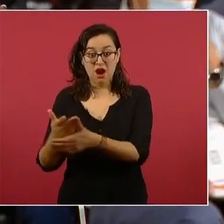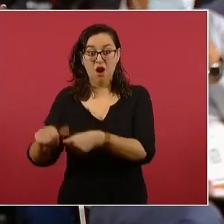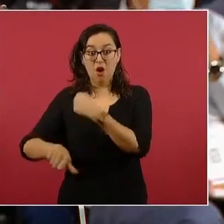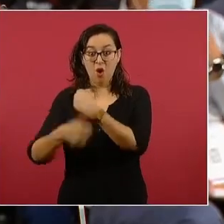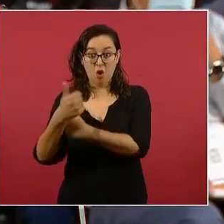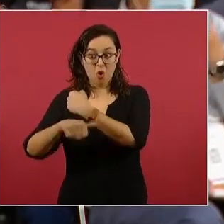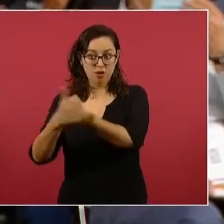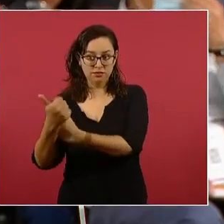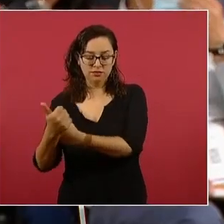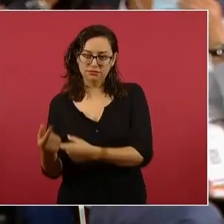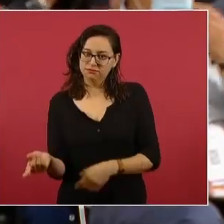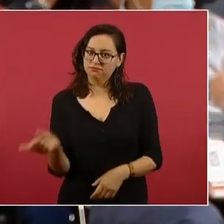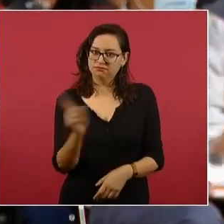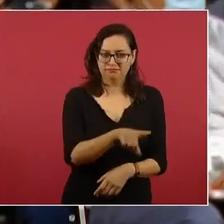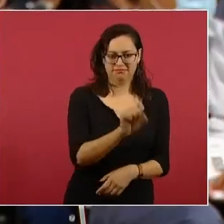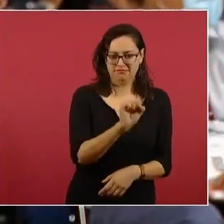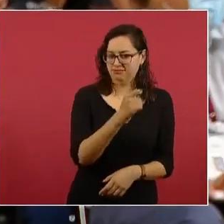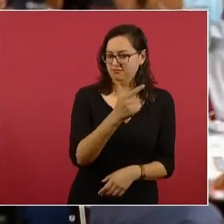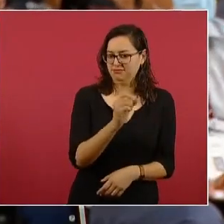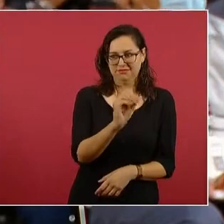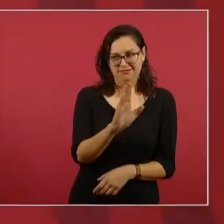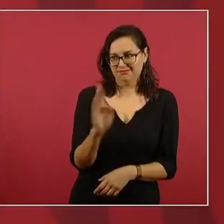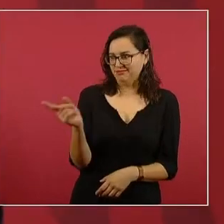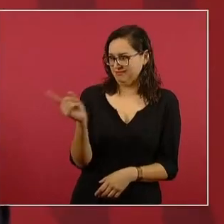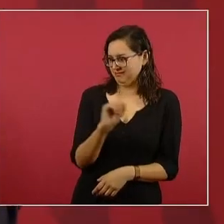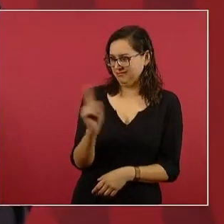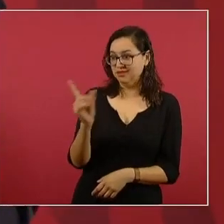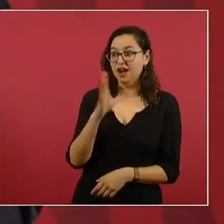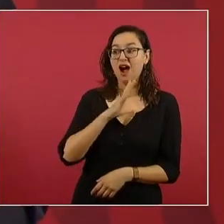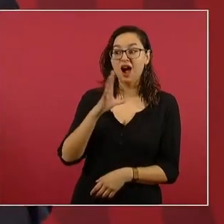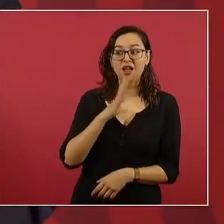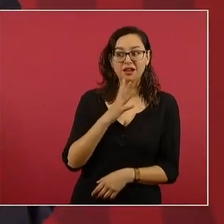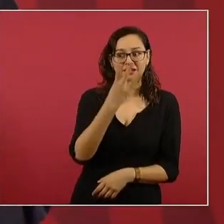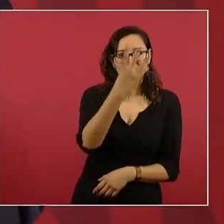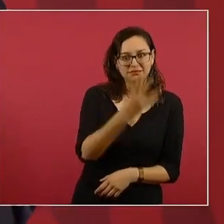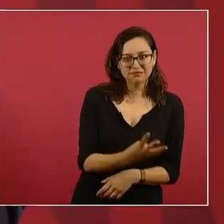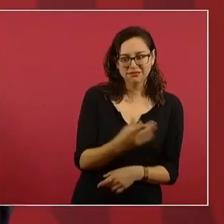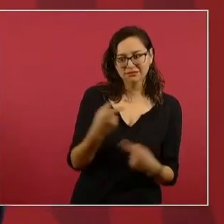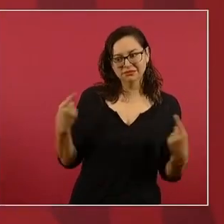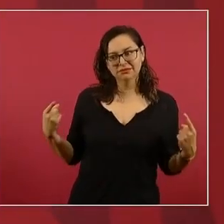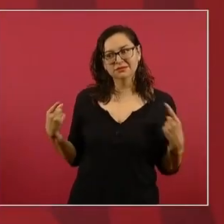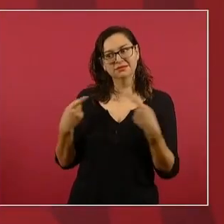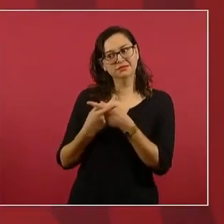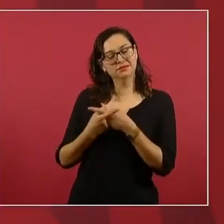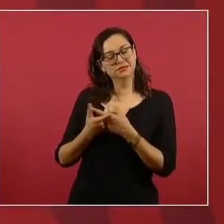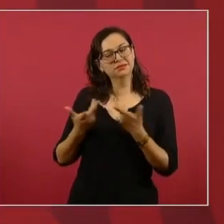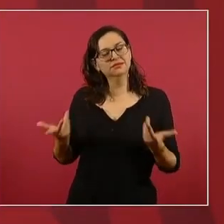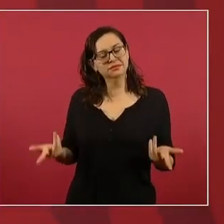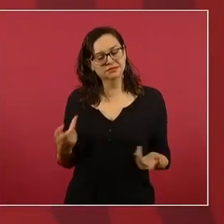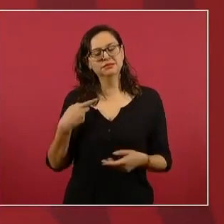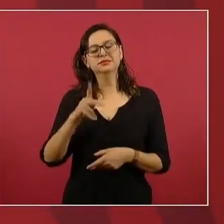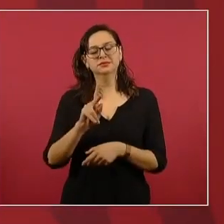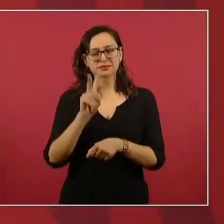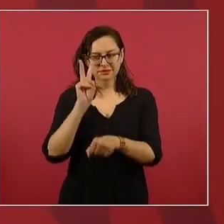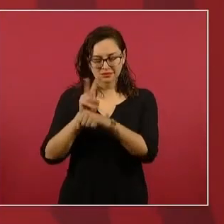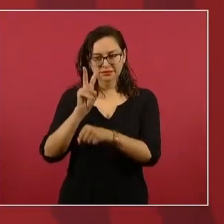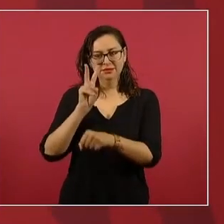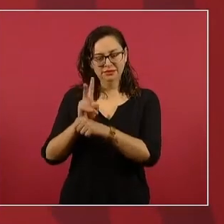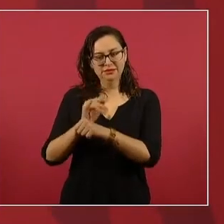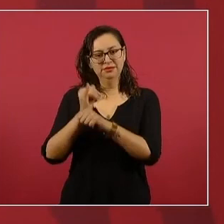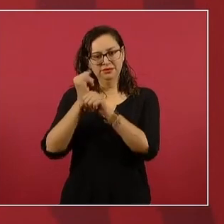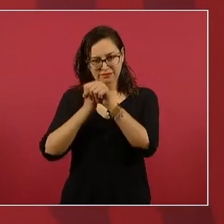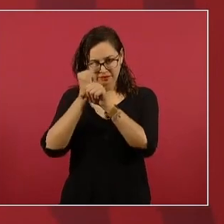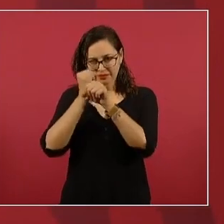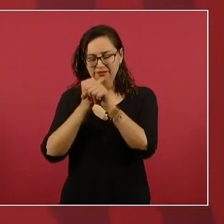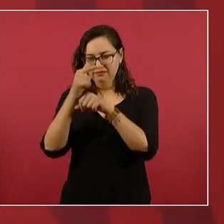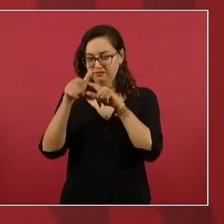denuncias. De todas maneras se va a revisar y él va a seguir atendiendo este asunto y aquí